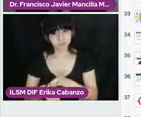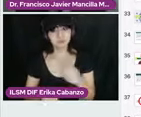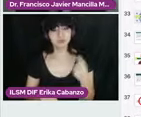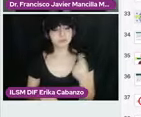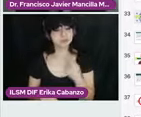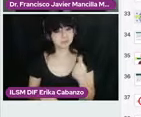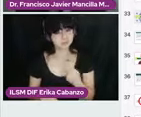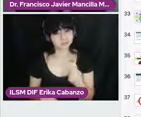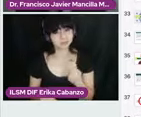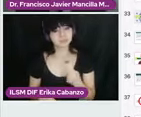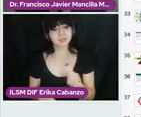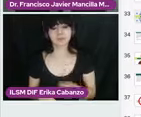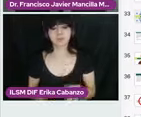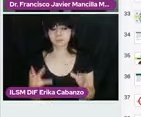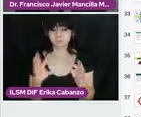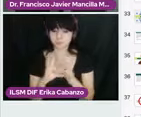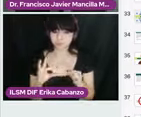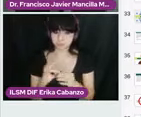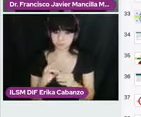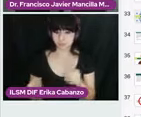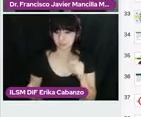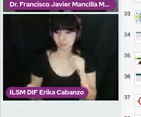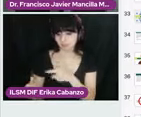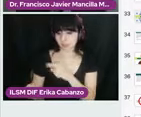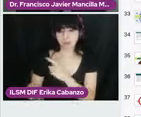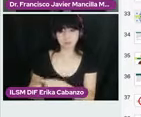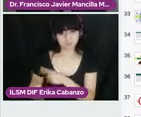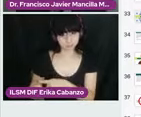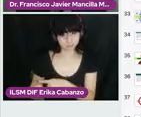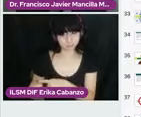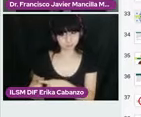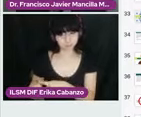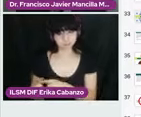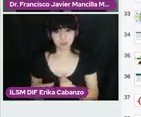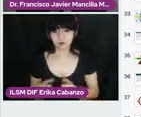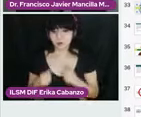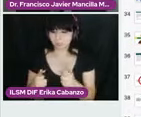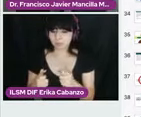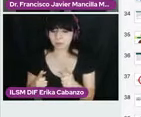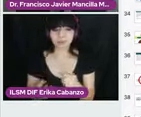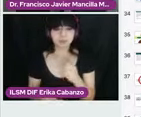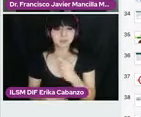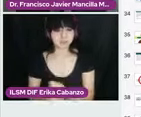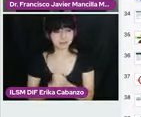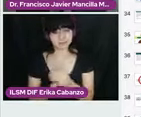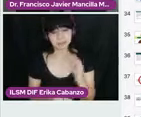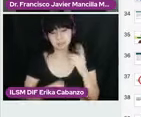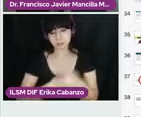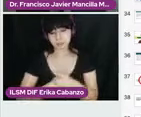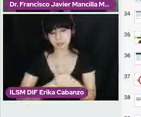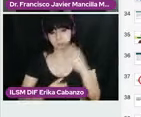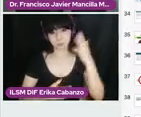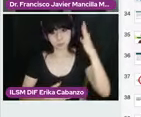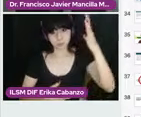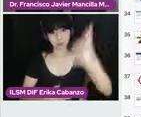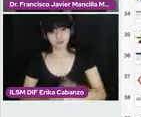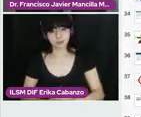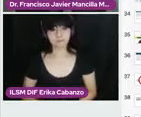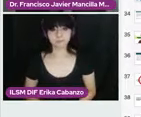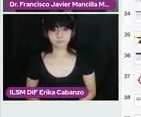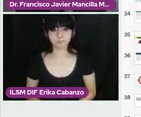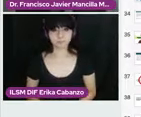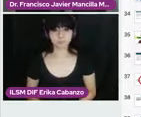ese paciente desesperado no compre medicamento, este tipo de terapias que inclusive lo pueden dañar, ¿sí?